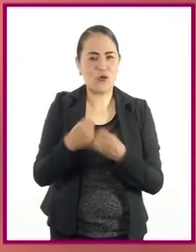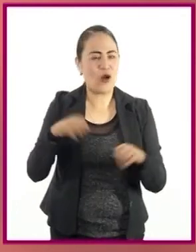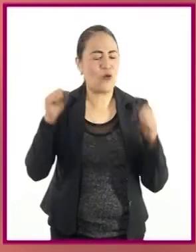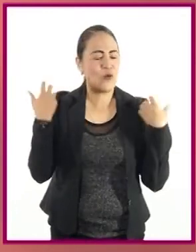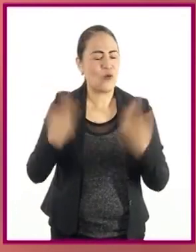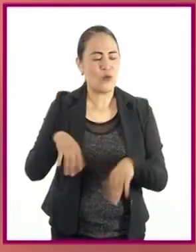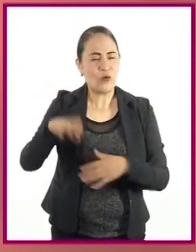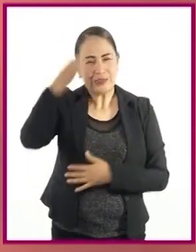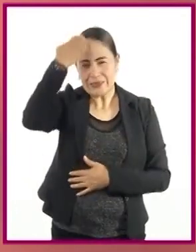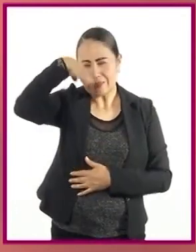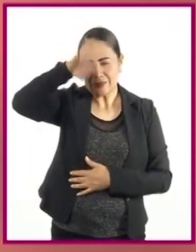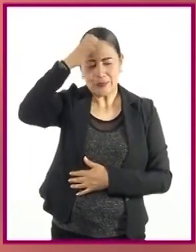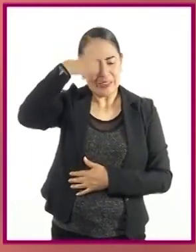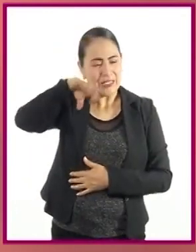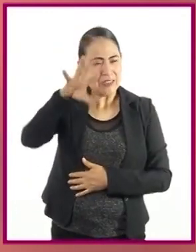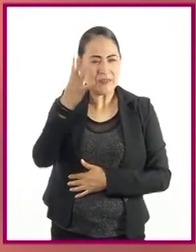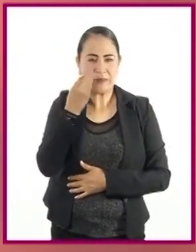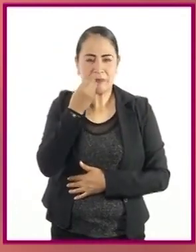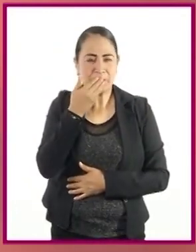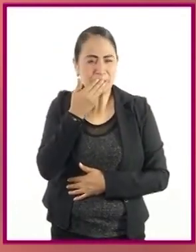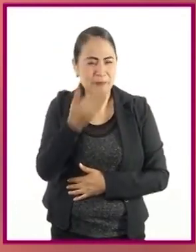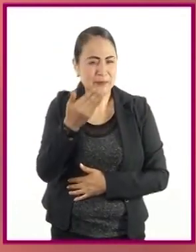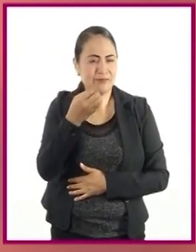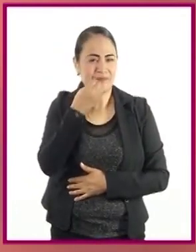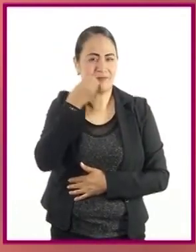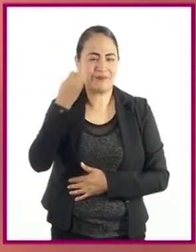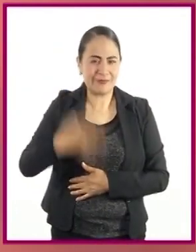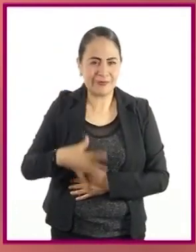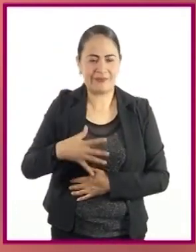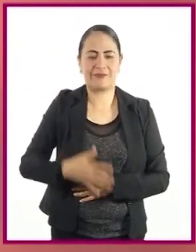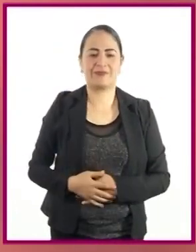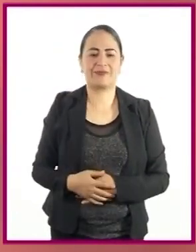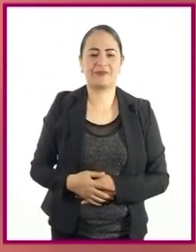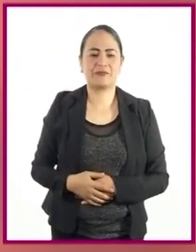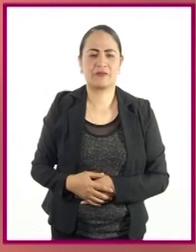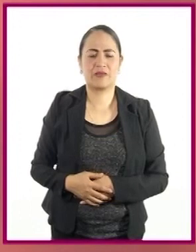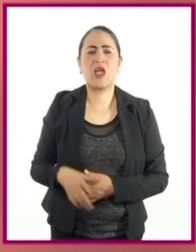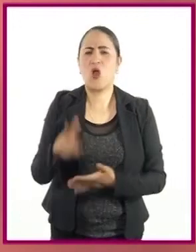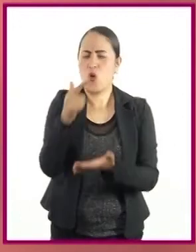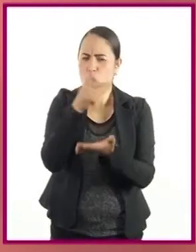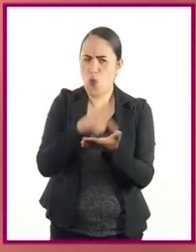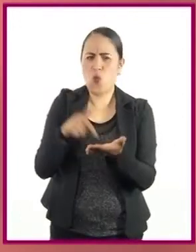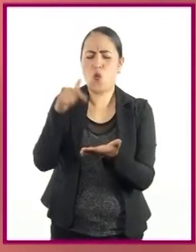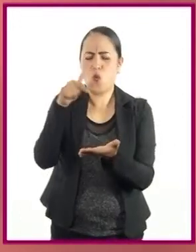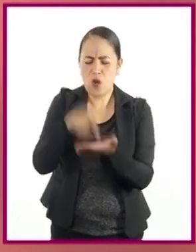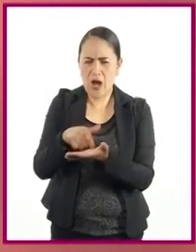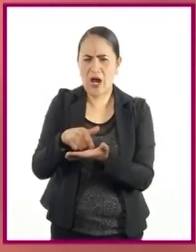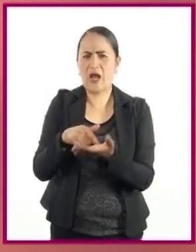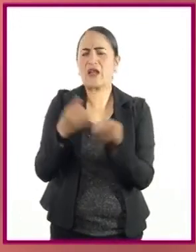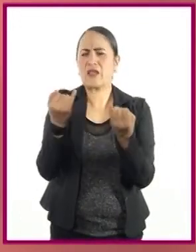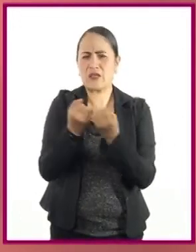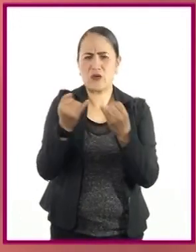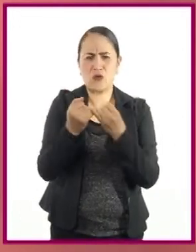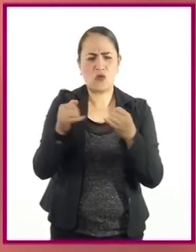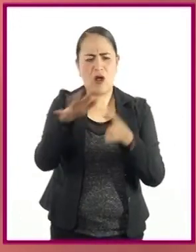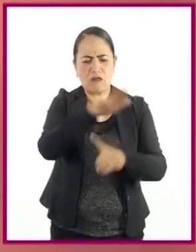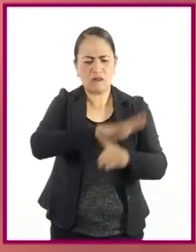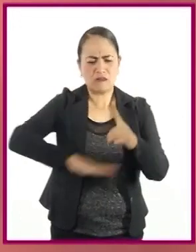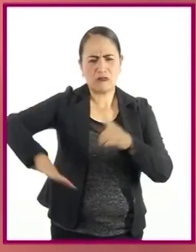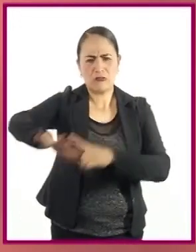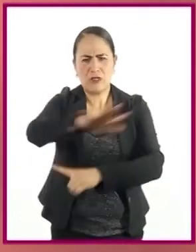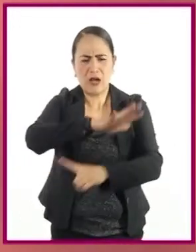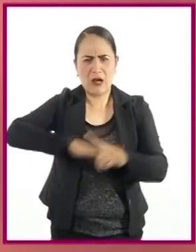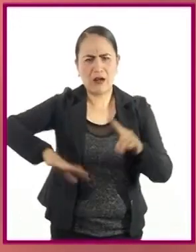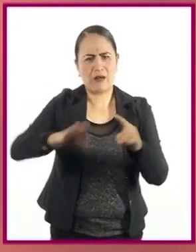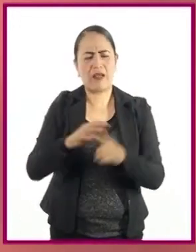completas. Nos dimos cuenta también que el espacio puede ser revestido con la escenografía, que